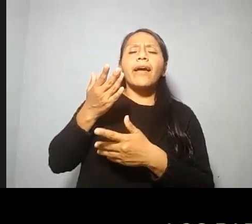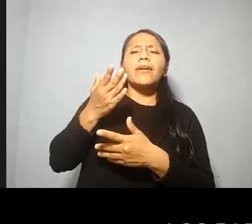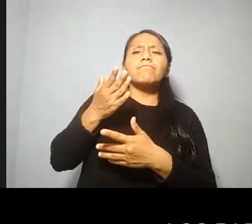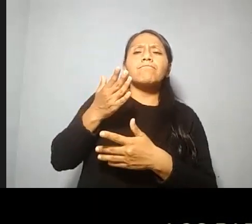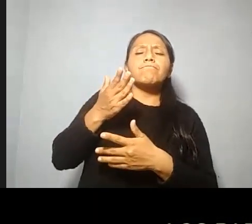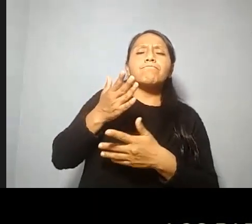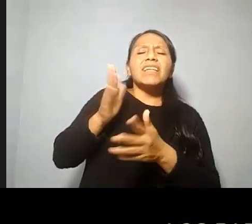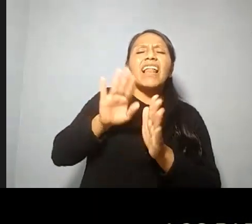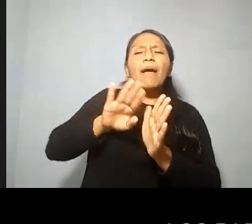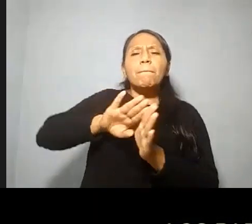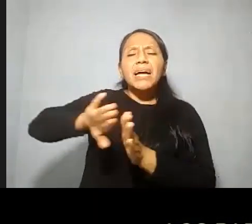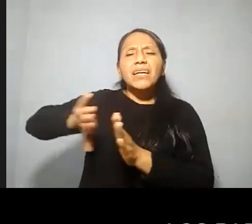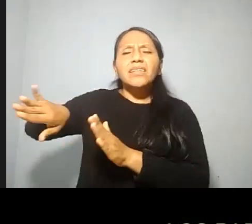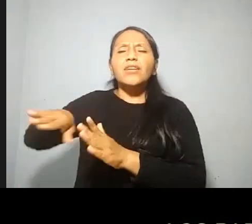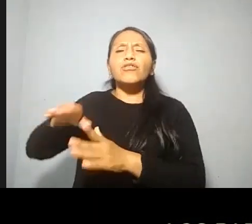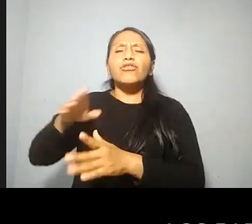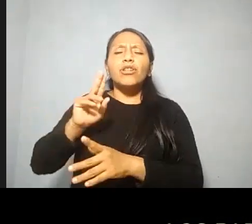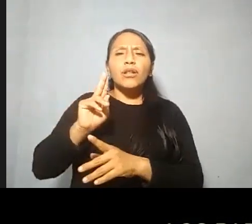marginación.